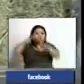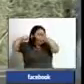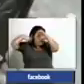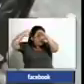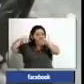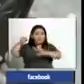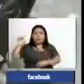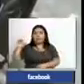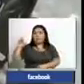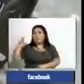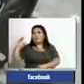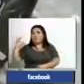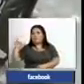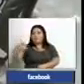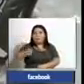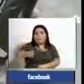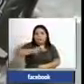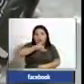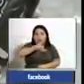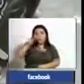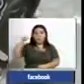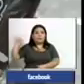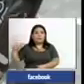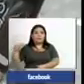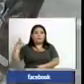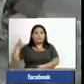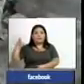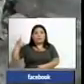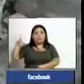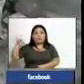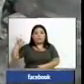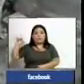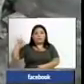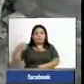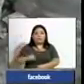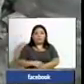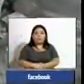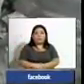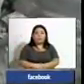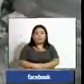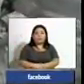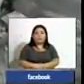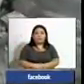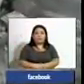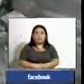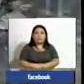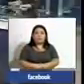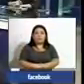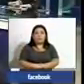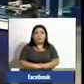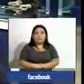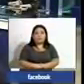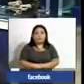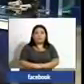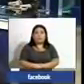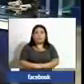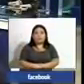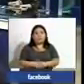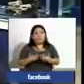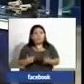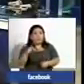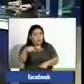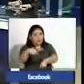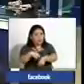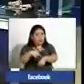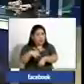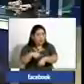imágenes de Eric Alfaro, Julio Guevara, Noticiero Hechos. Bien, a esta